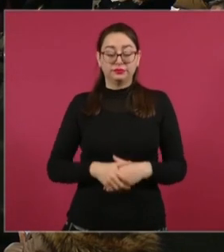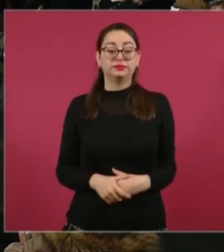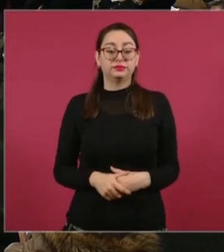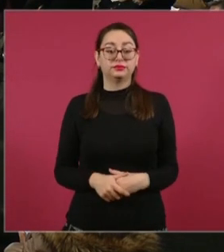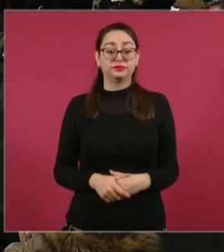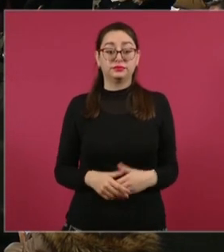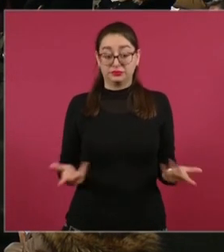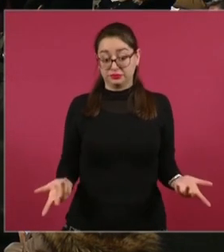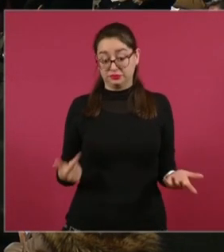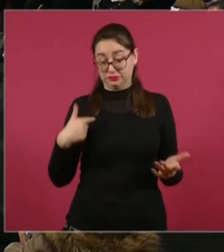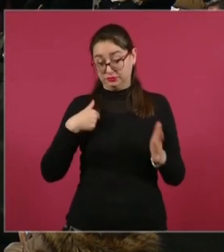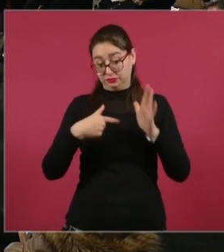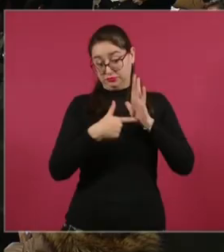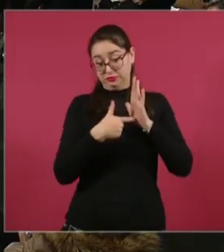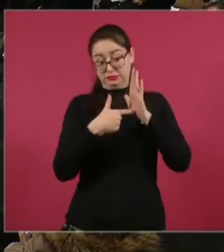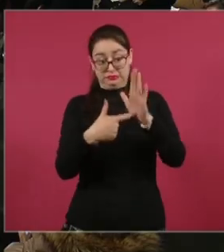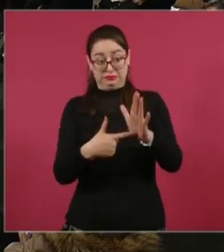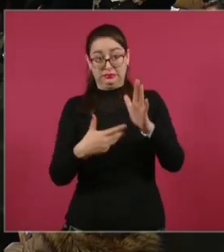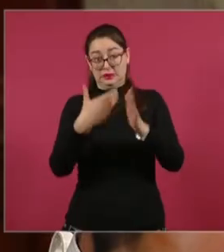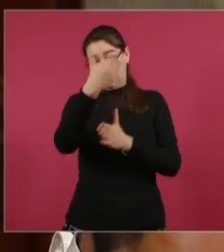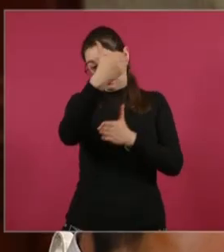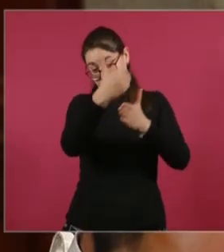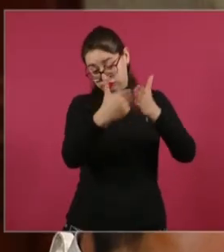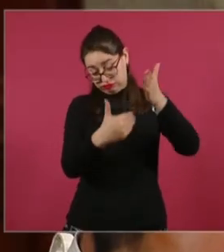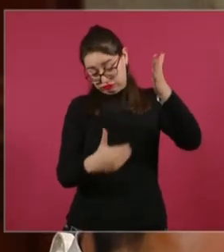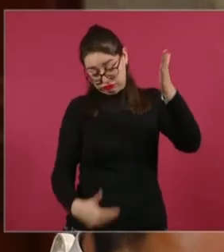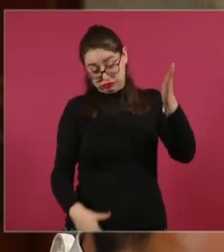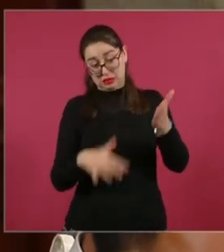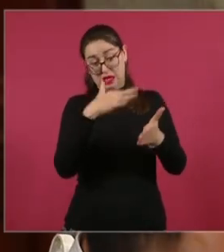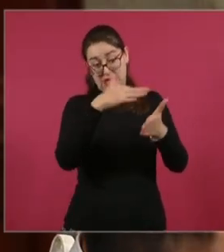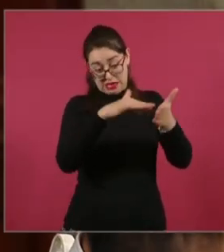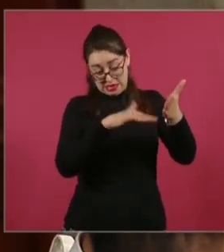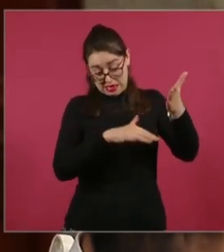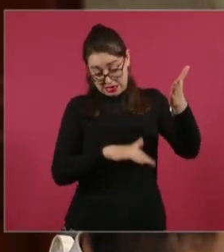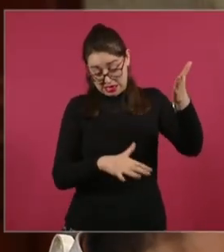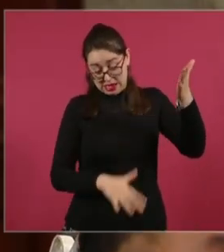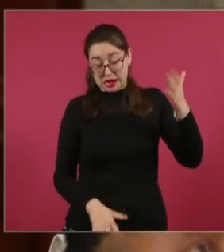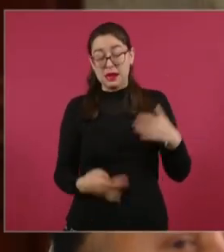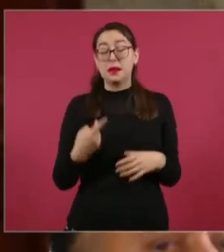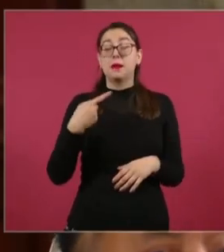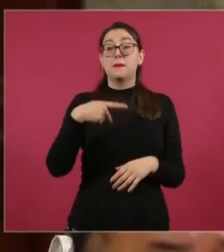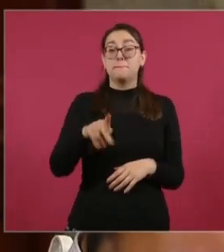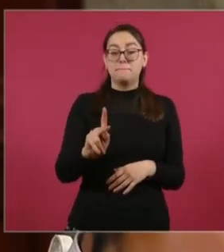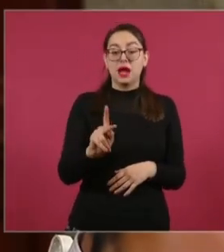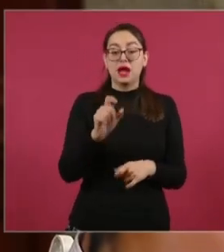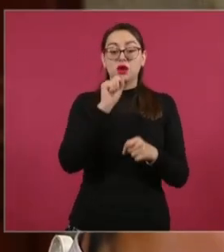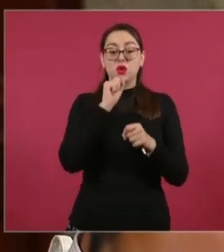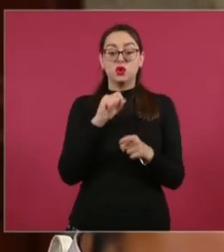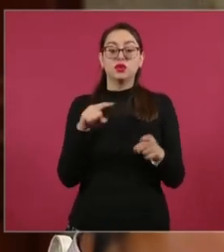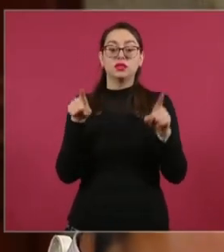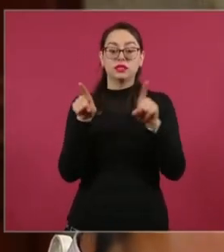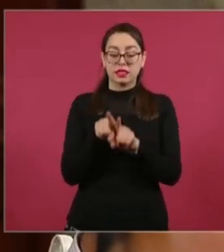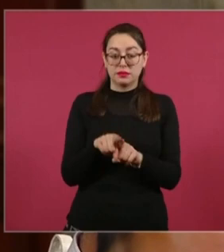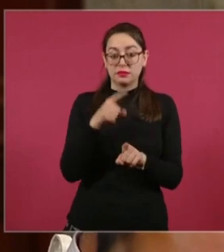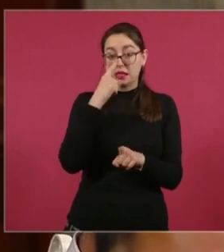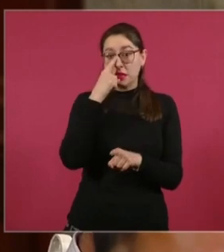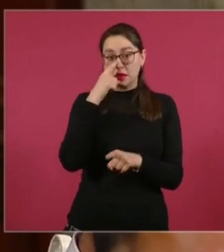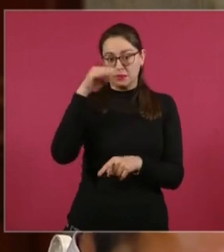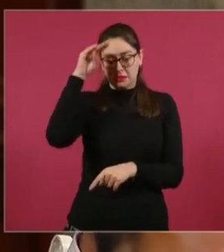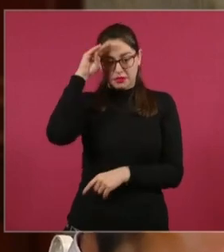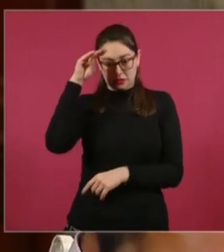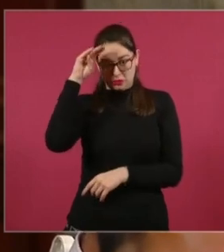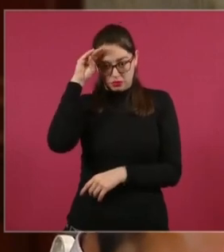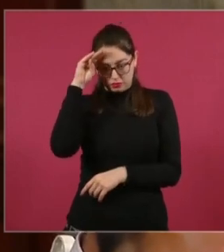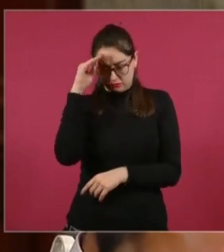reciente, el asunto no es que resulte indignante o no la creación de una, entre comillas, ciudad de